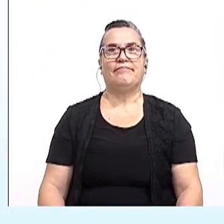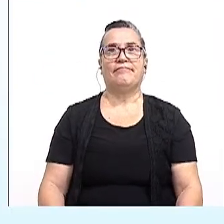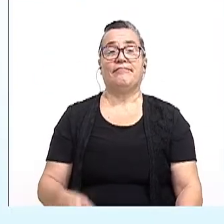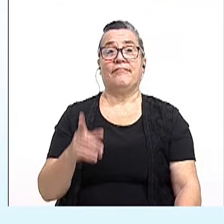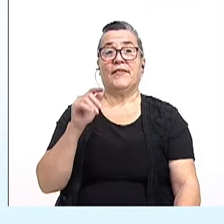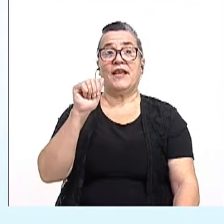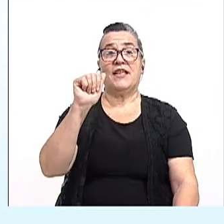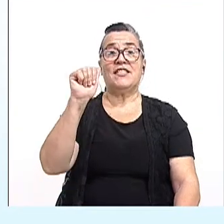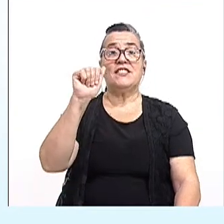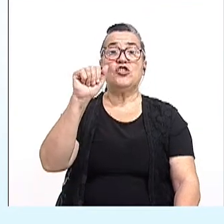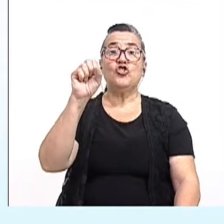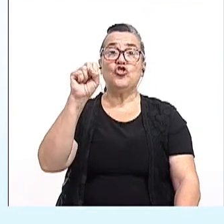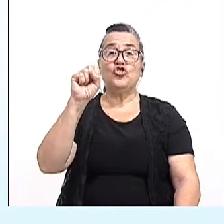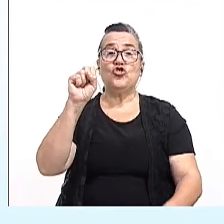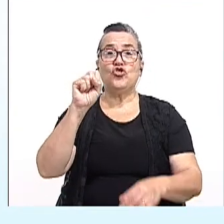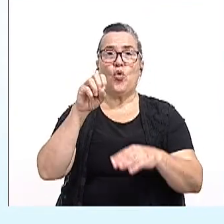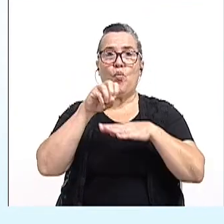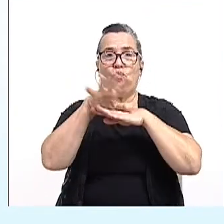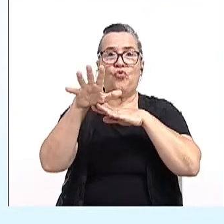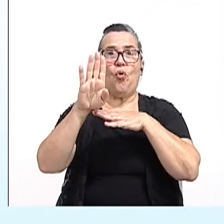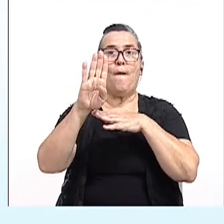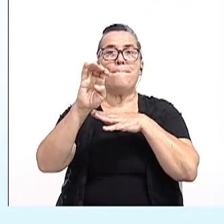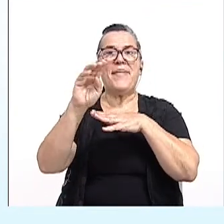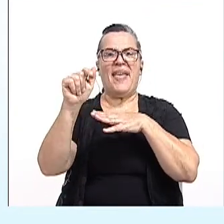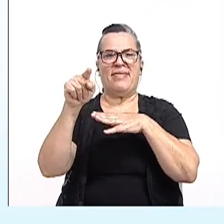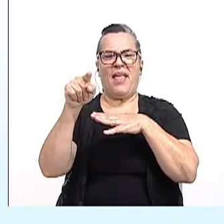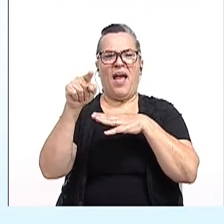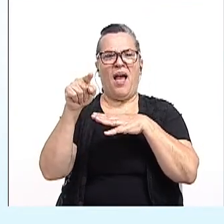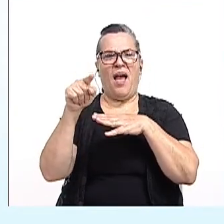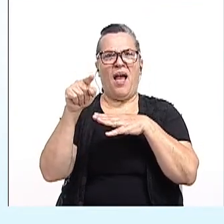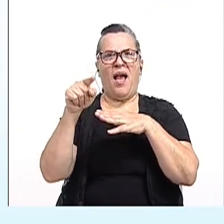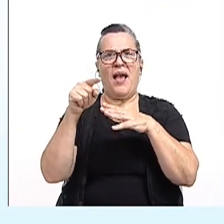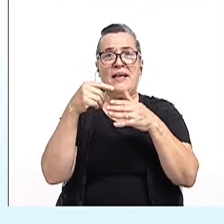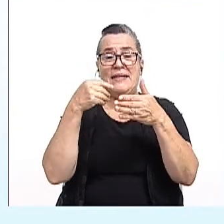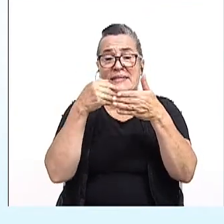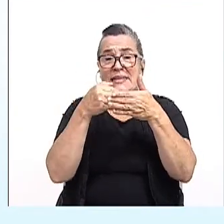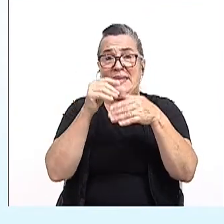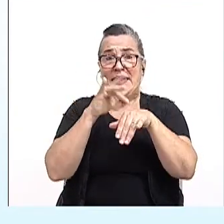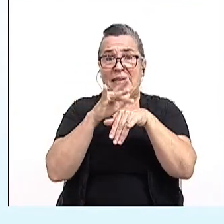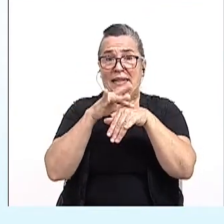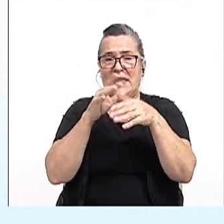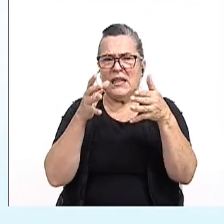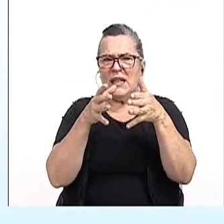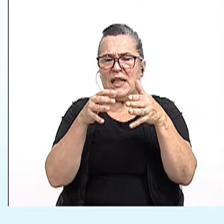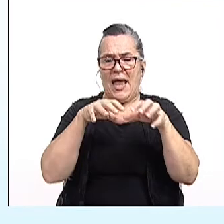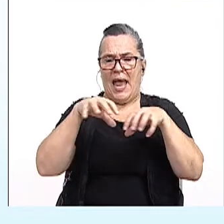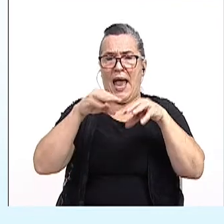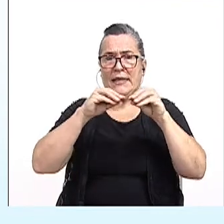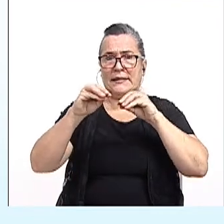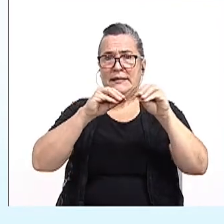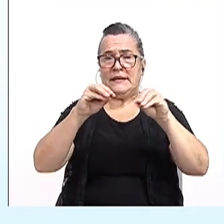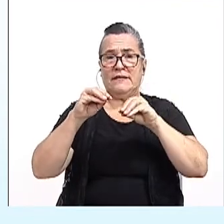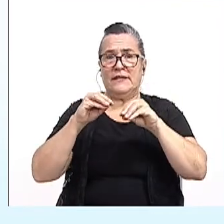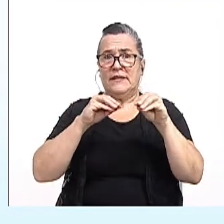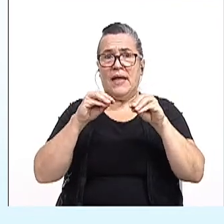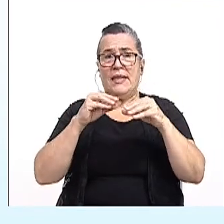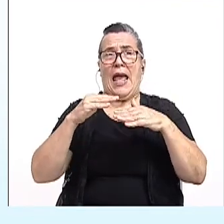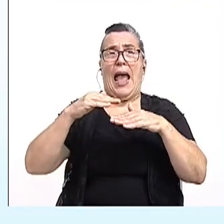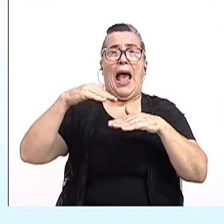El estroncio es un emisor beta. Cerca del detector, el nivel de actividad de la fuente es